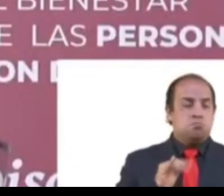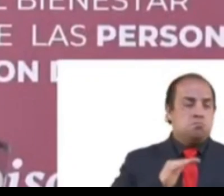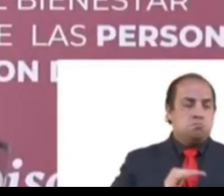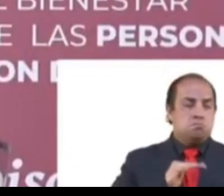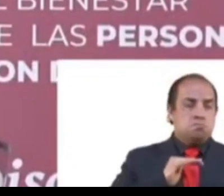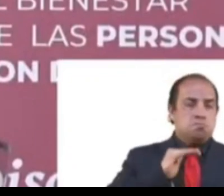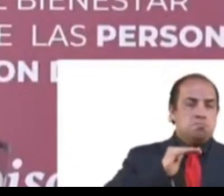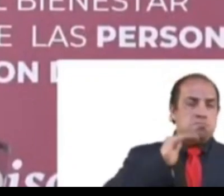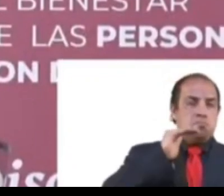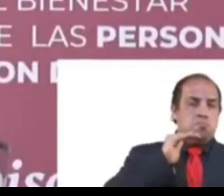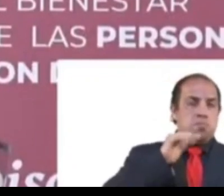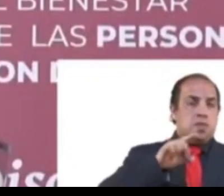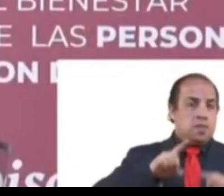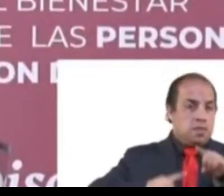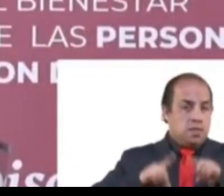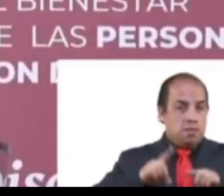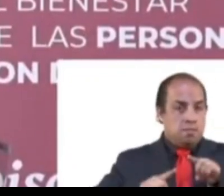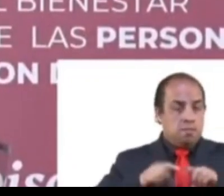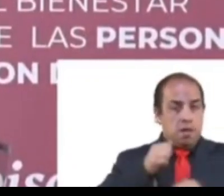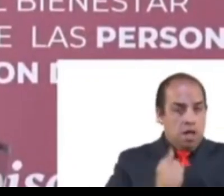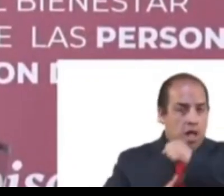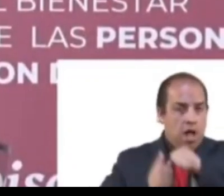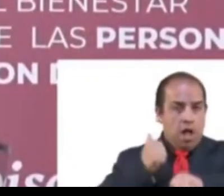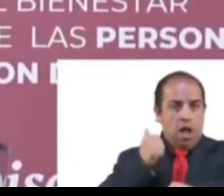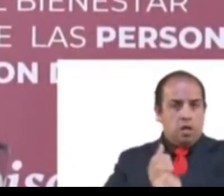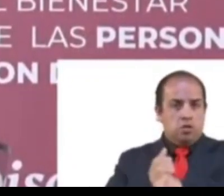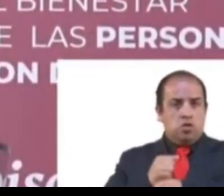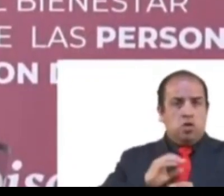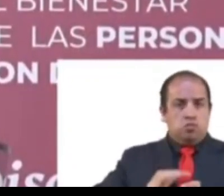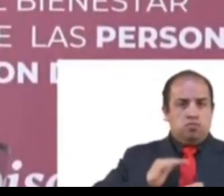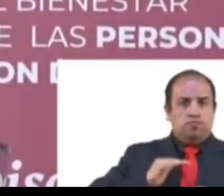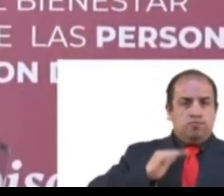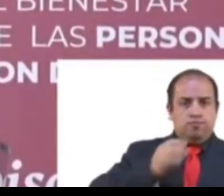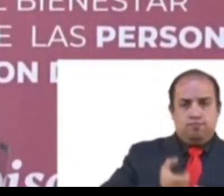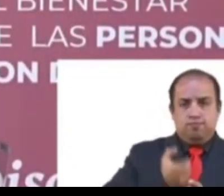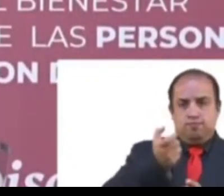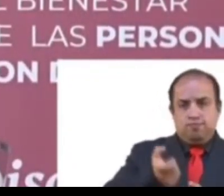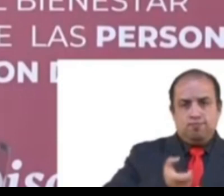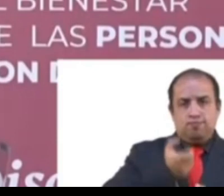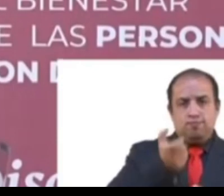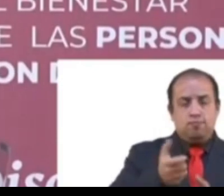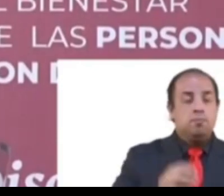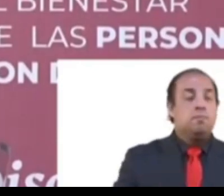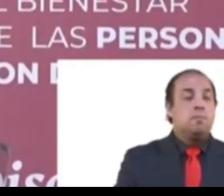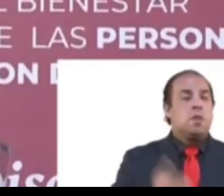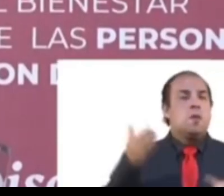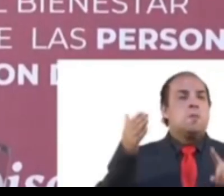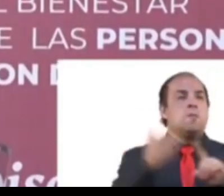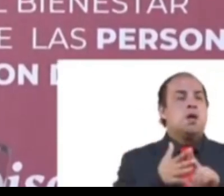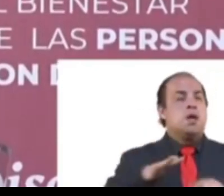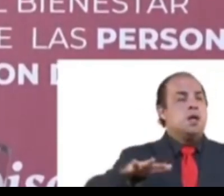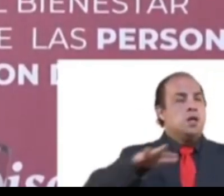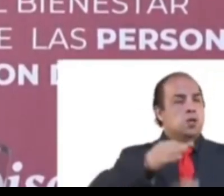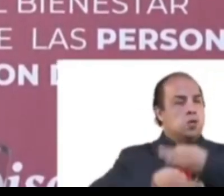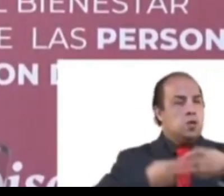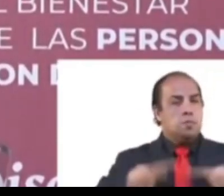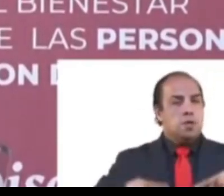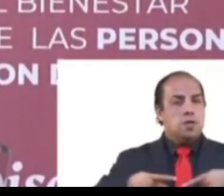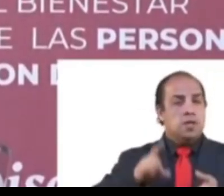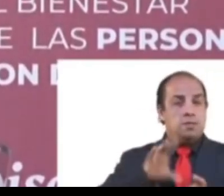vaya aumentando los y el objetivo es que ninguna persona con discapacidad